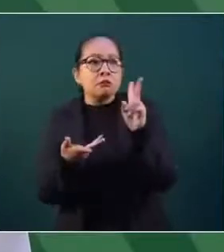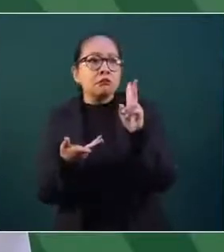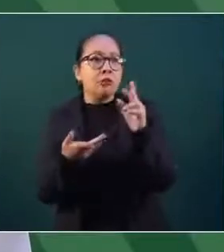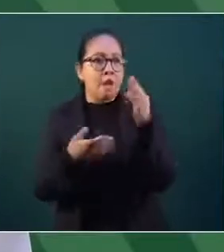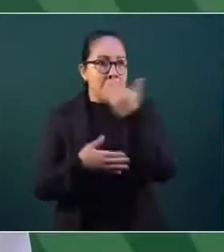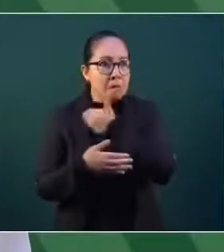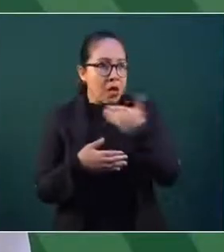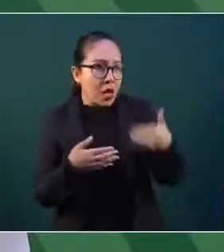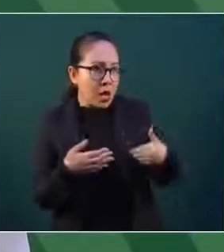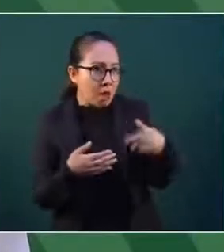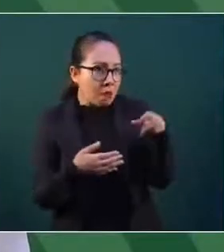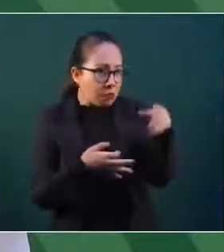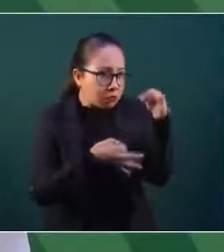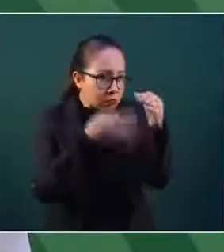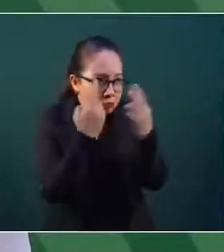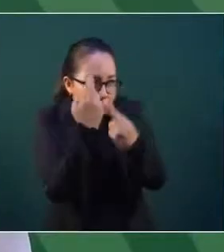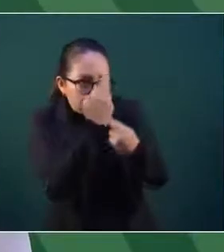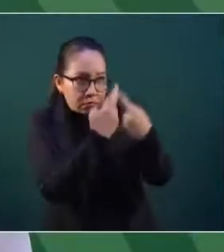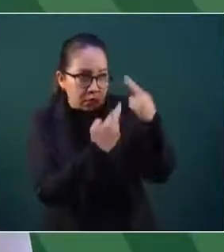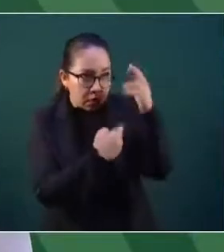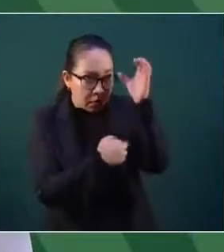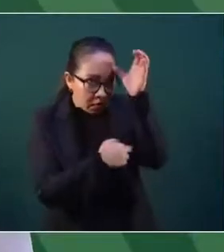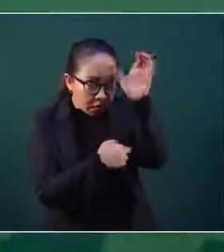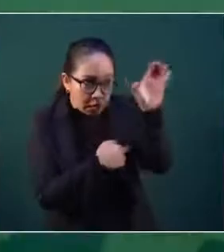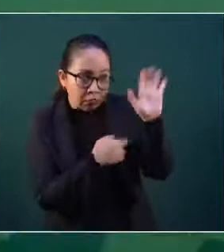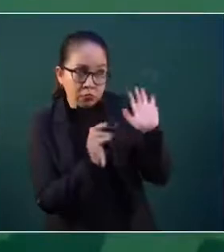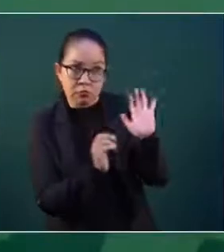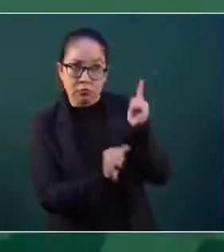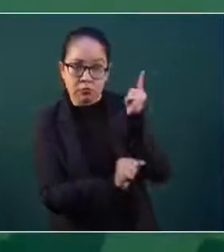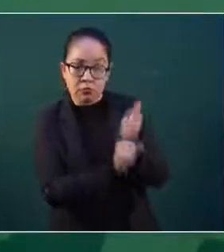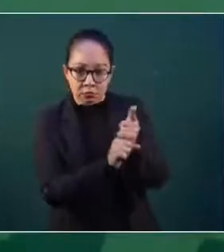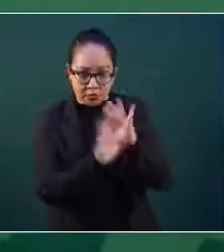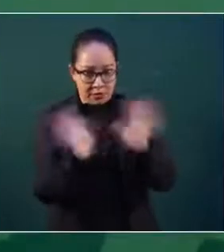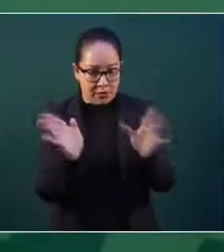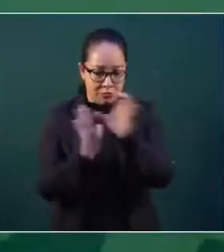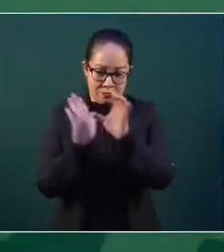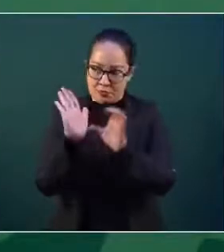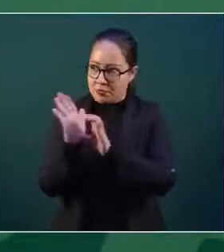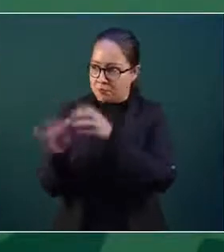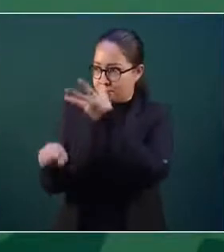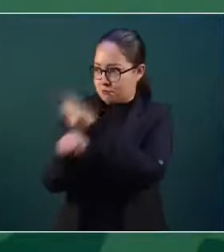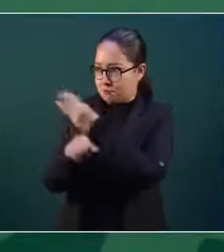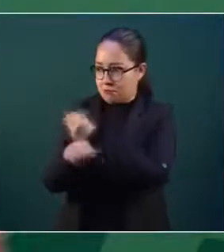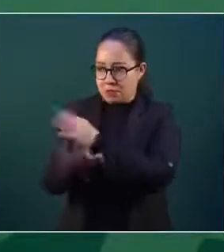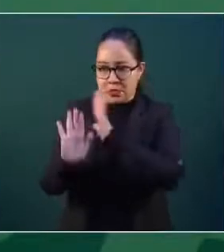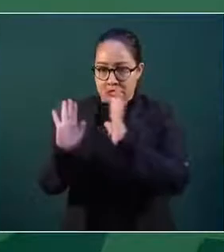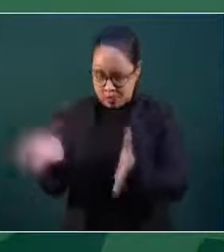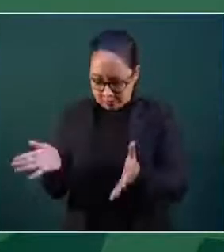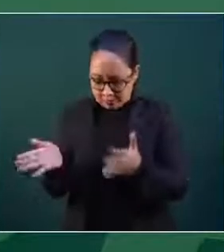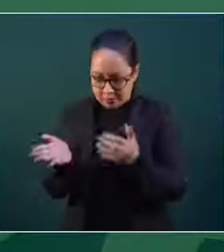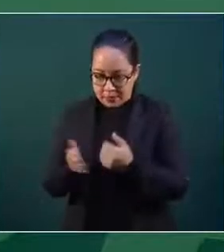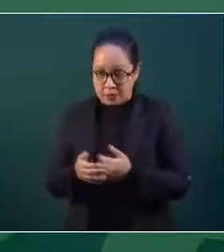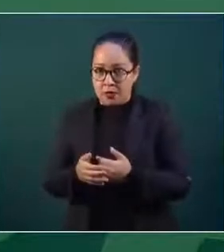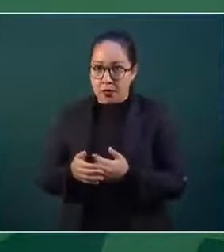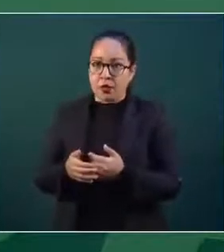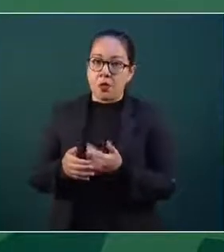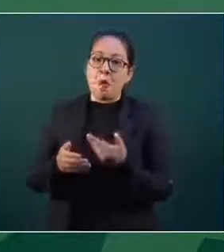cualquier otro ciudadano. Ya se reformó la Constitución. O sea, yo puedo ser